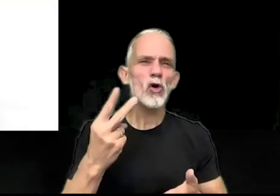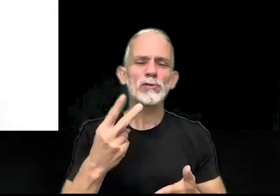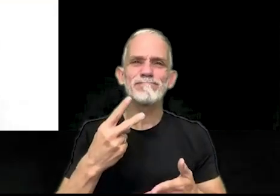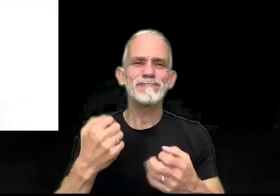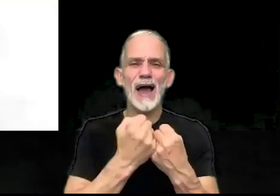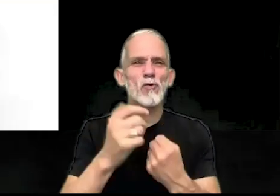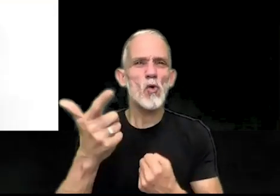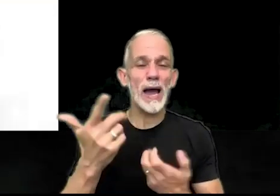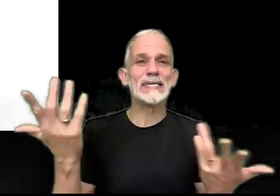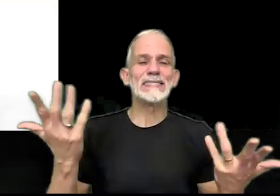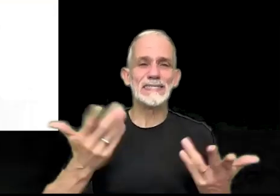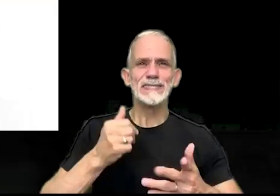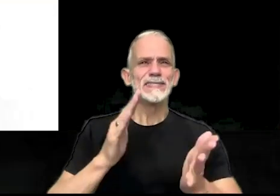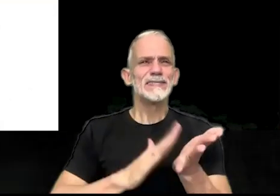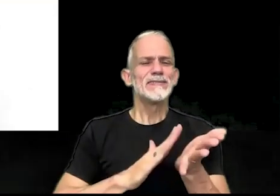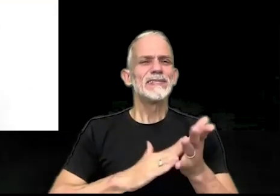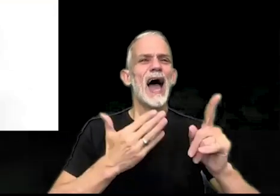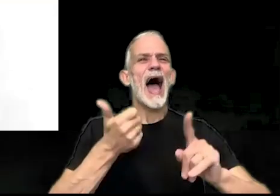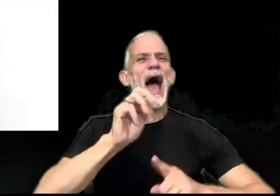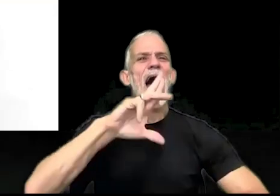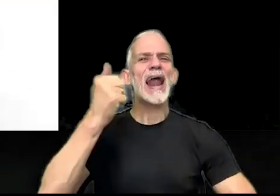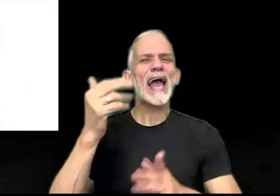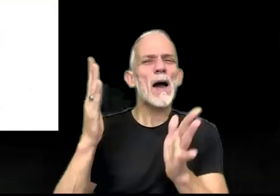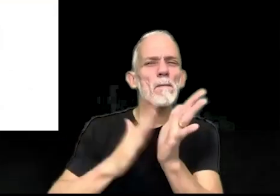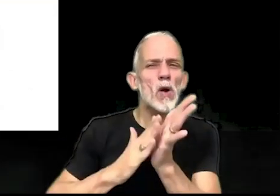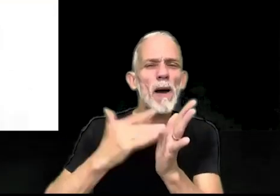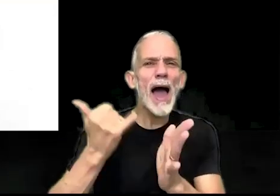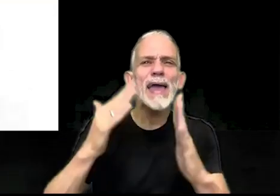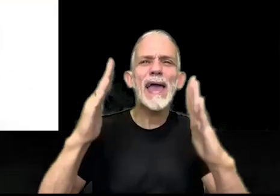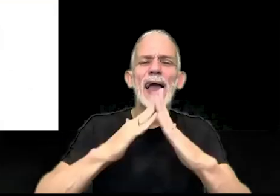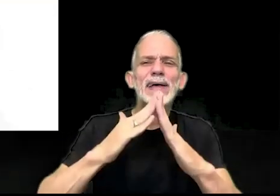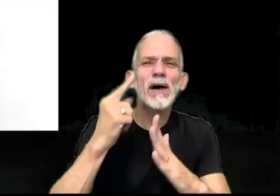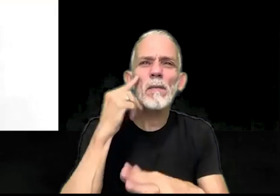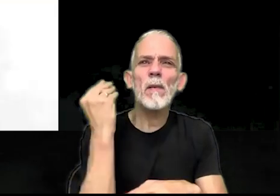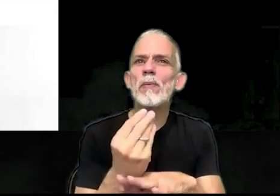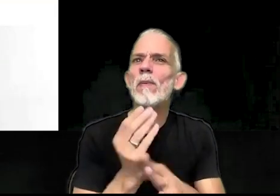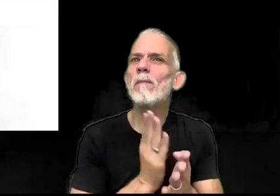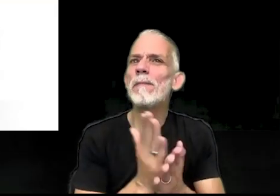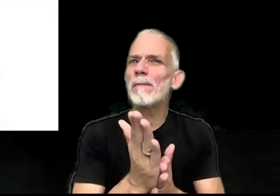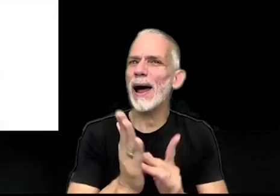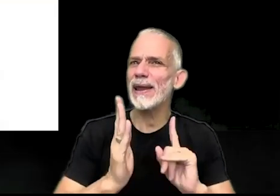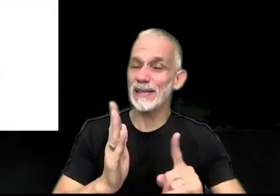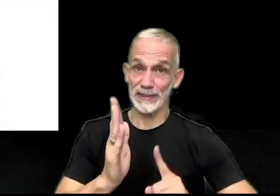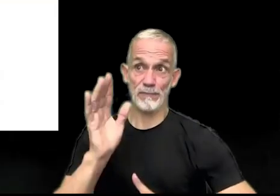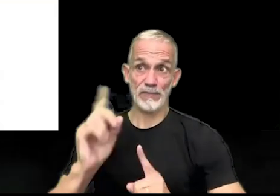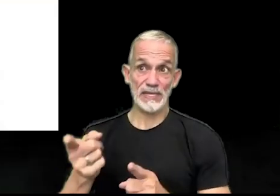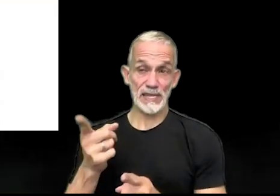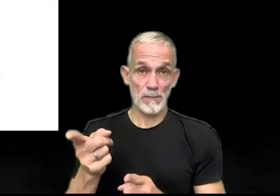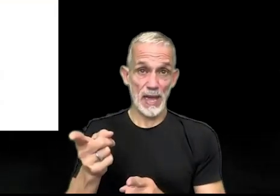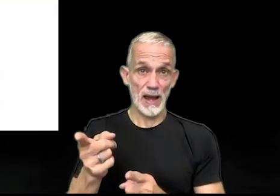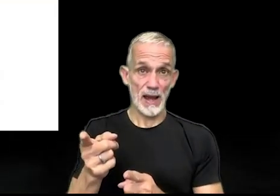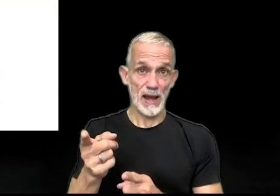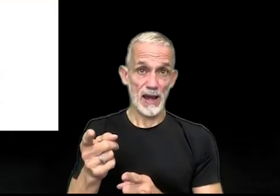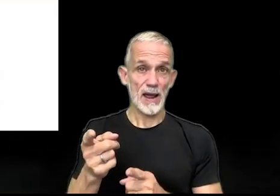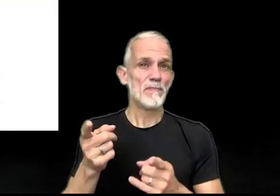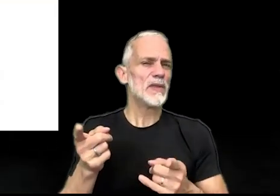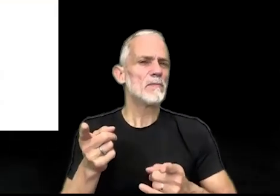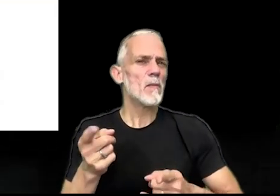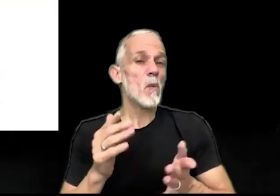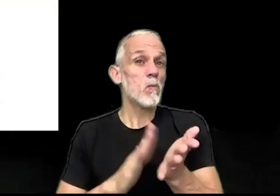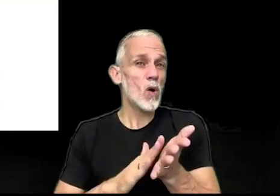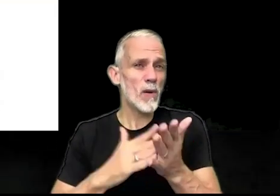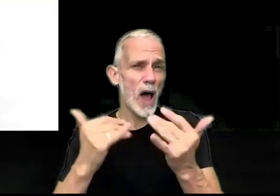Si el fisco logra probar que hay vivienda permanente y, a su vez,